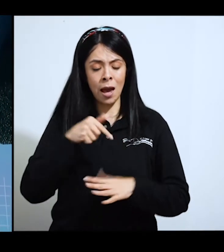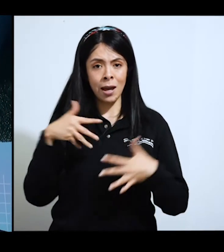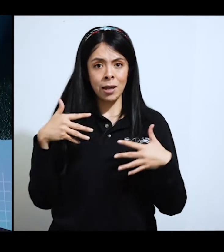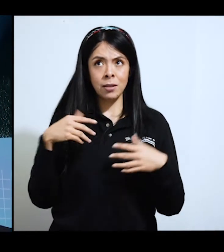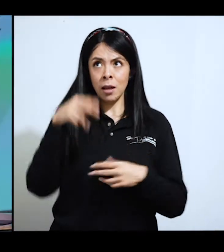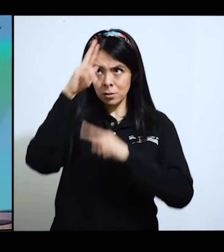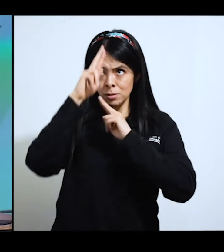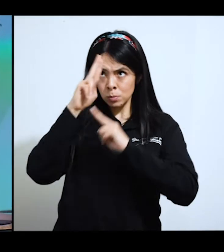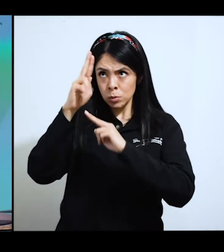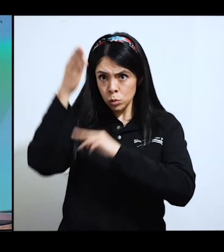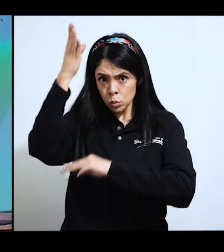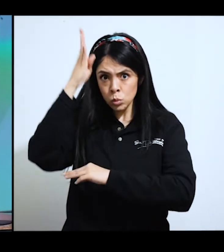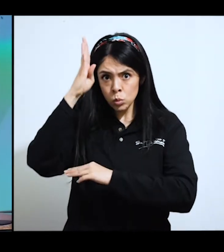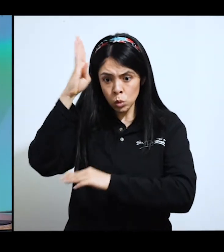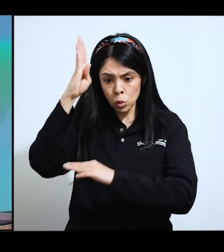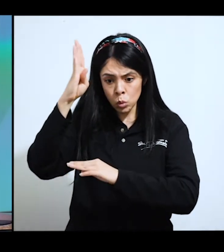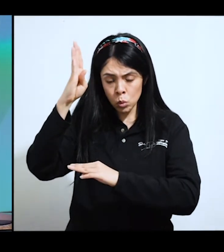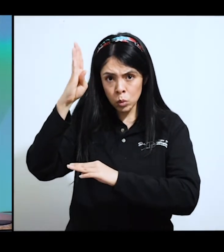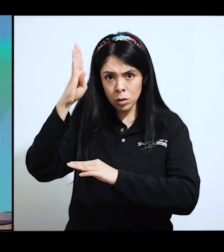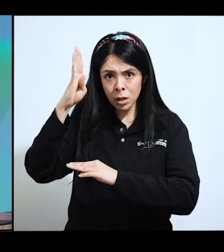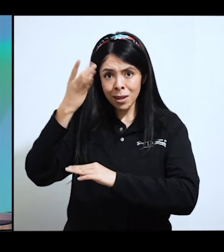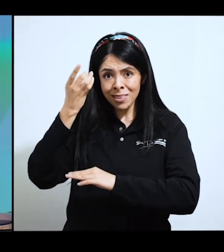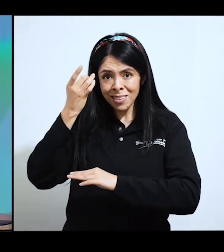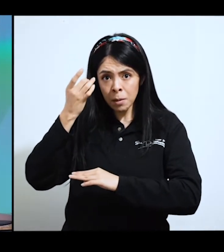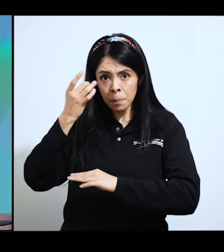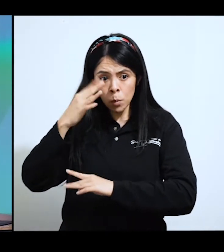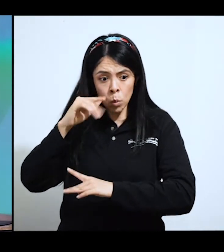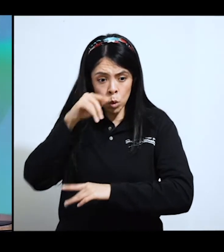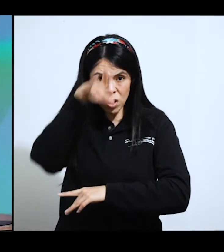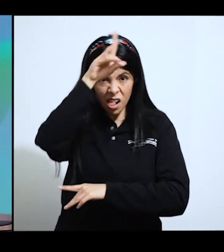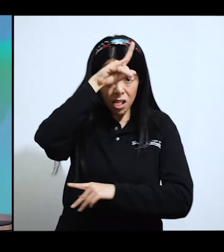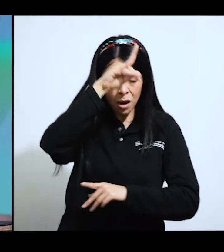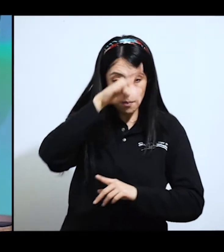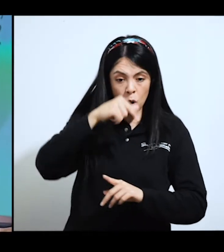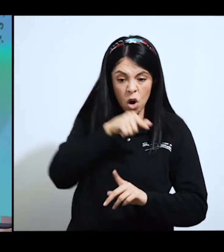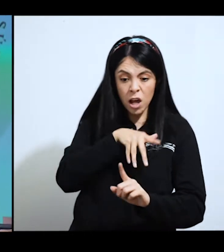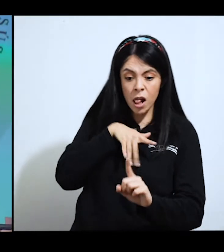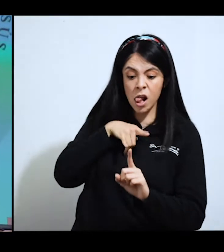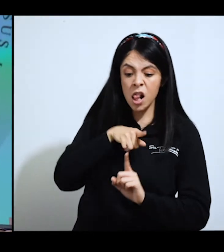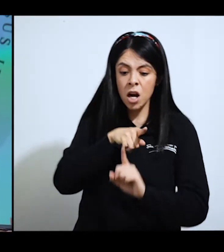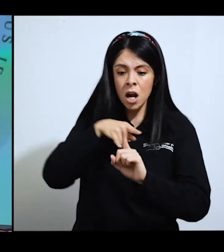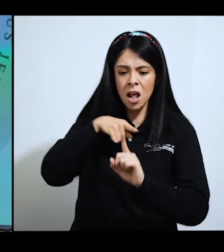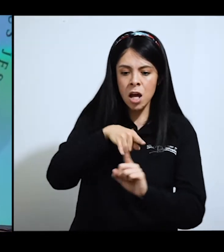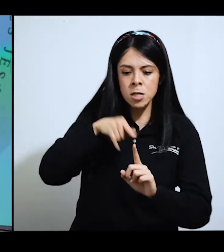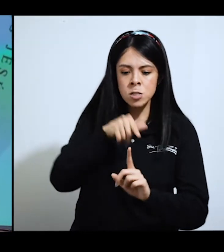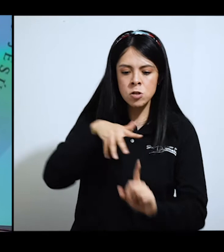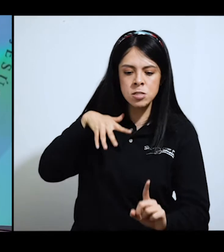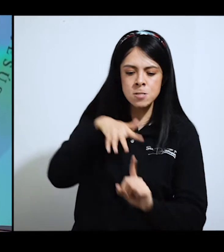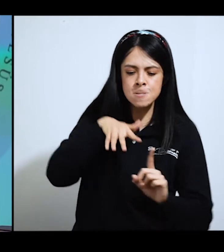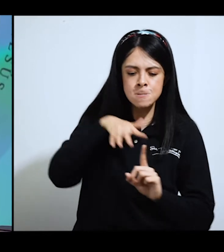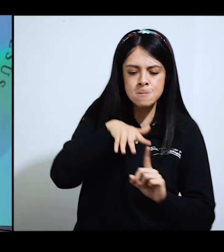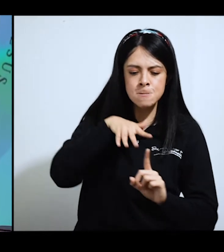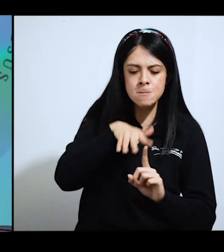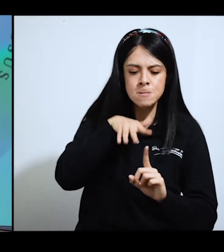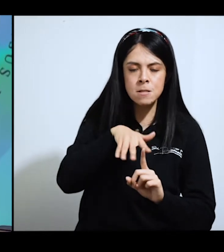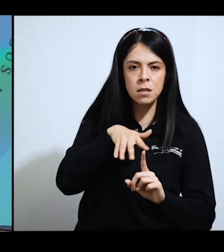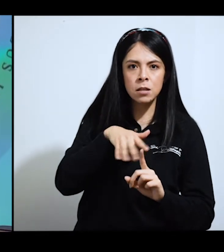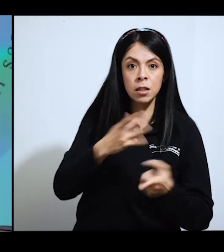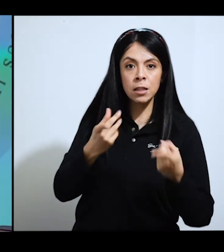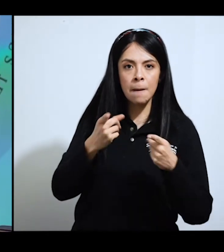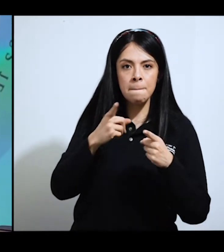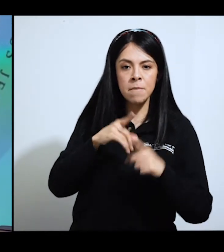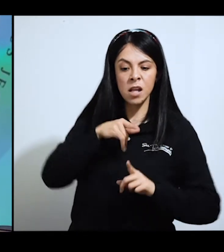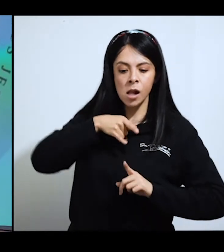corrientes. Personas temerosas de Dios, que estaban siendo afligidas por